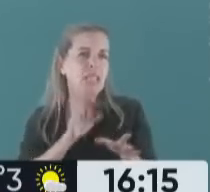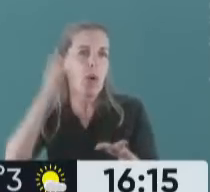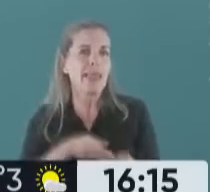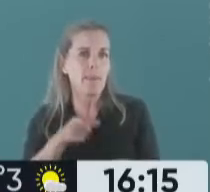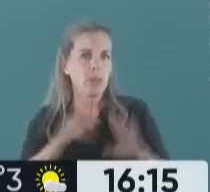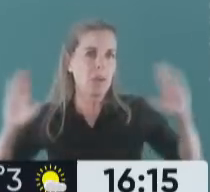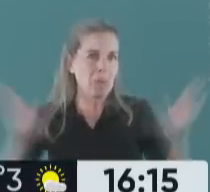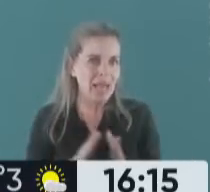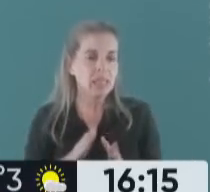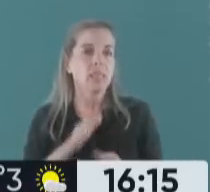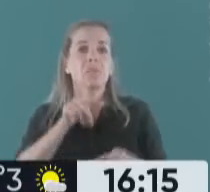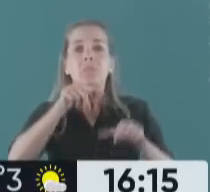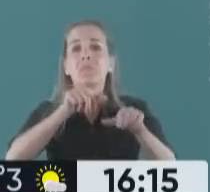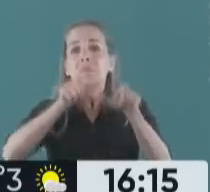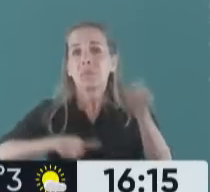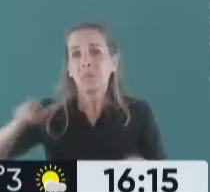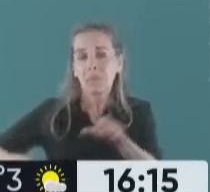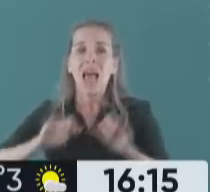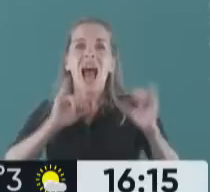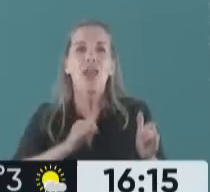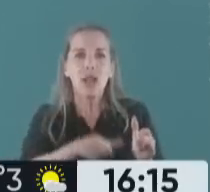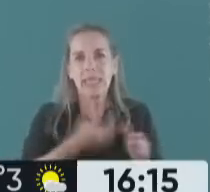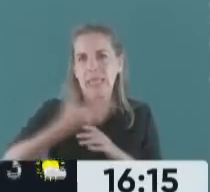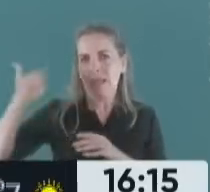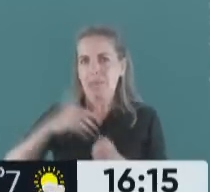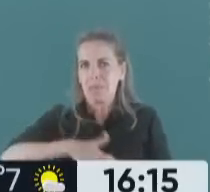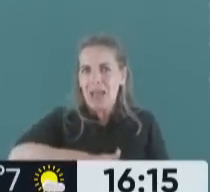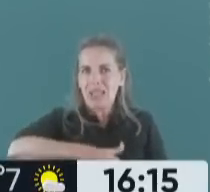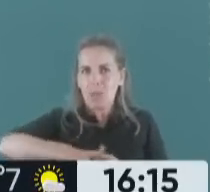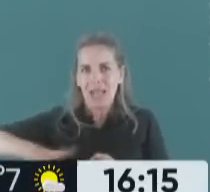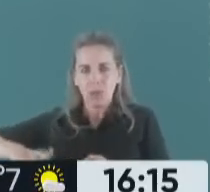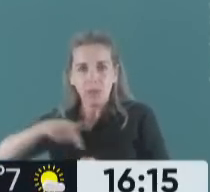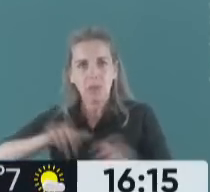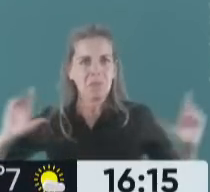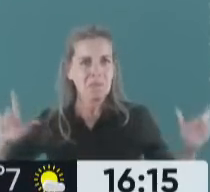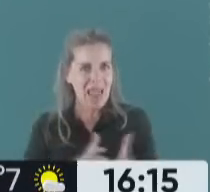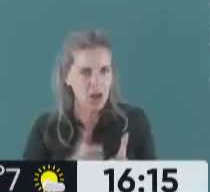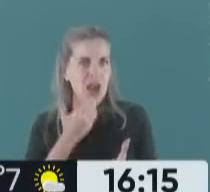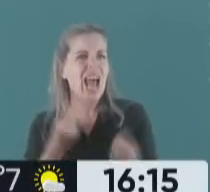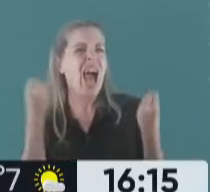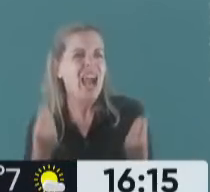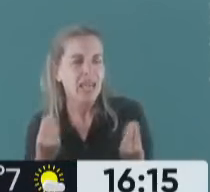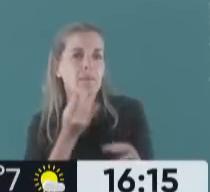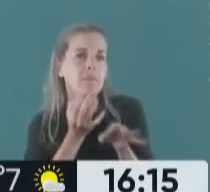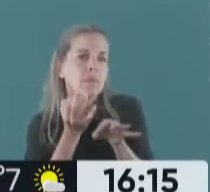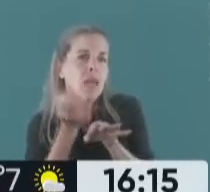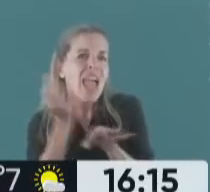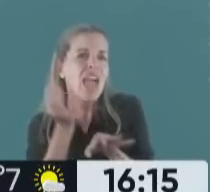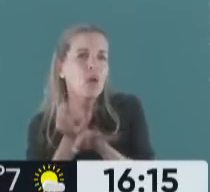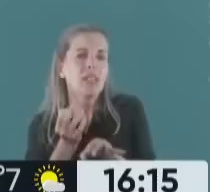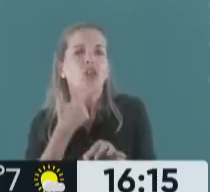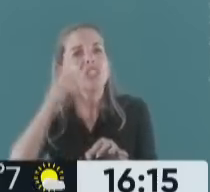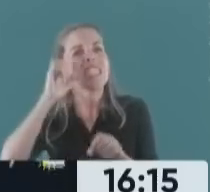tasa de embarazo adolescente, y eso tiene que ver con las políticas con respecto a la educación sexual que se lleva adelante a partir de lo que